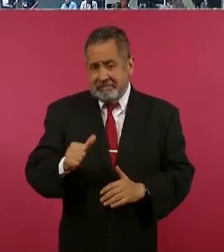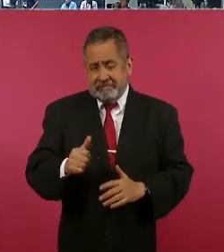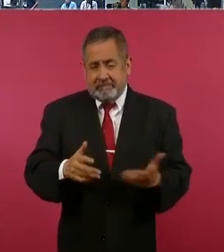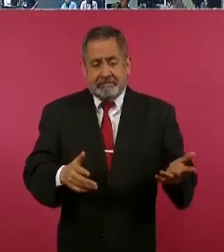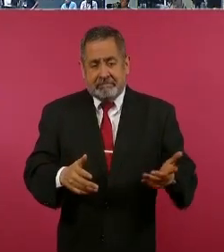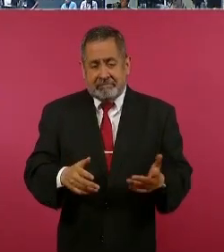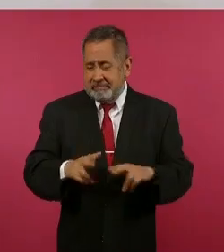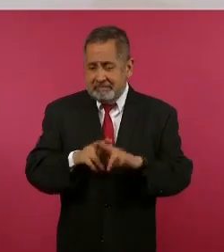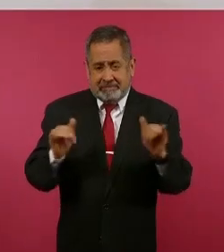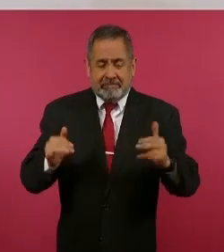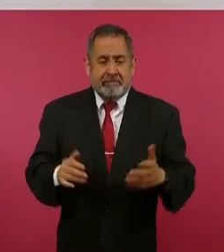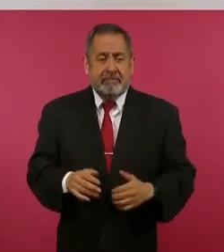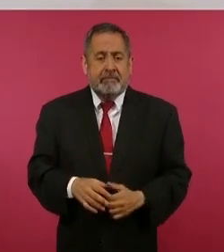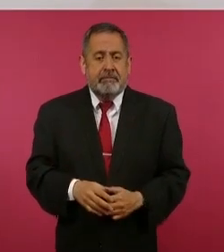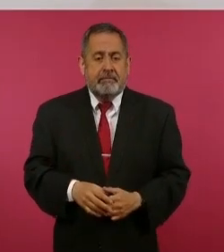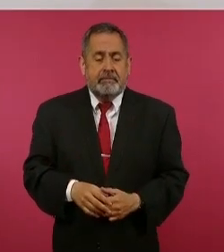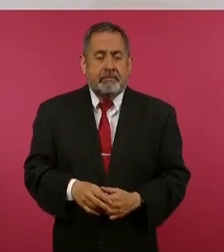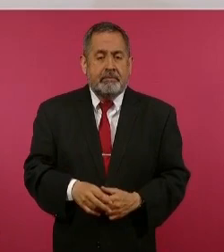refinería.